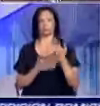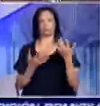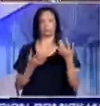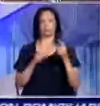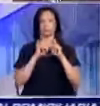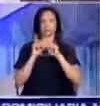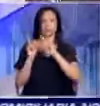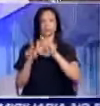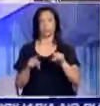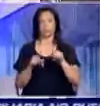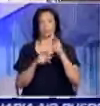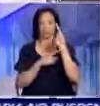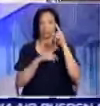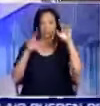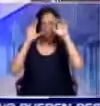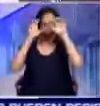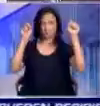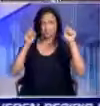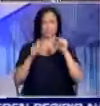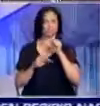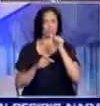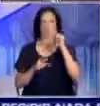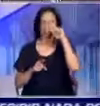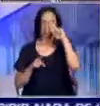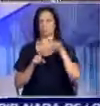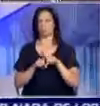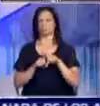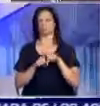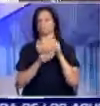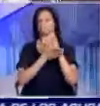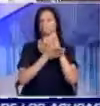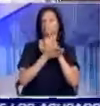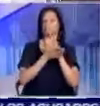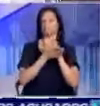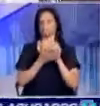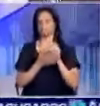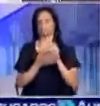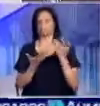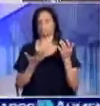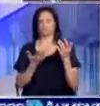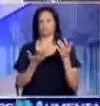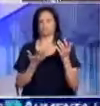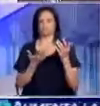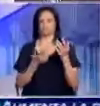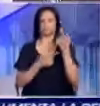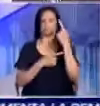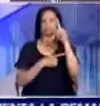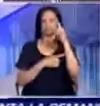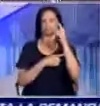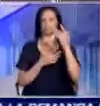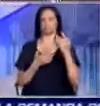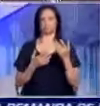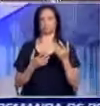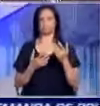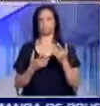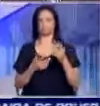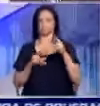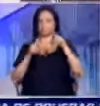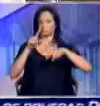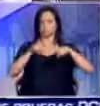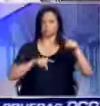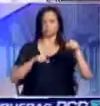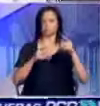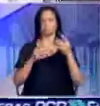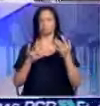el decreto emitido por el presidente Yo creo que es un eufemismo por decir de alguna